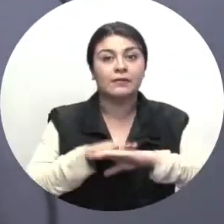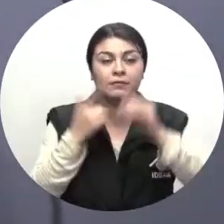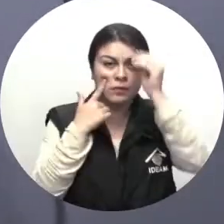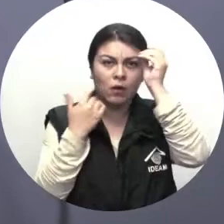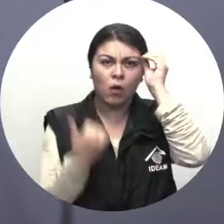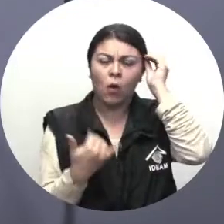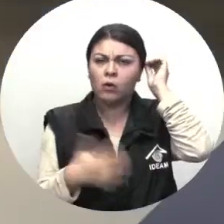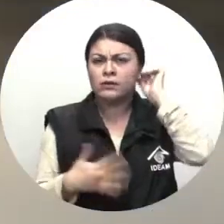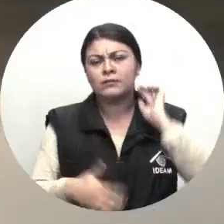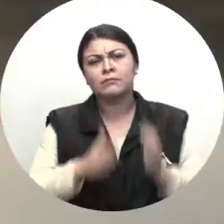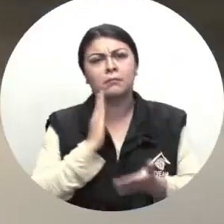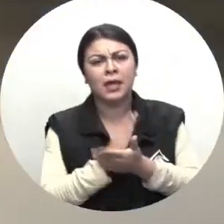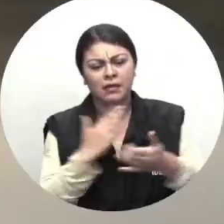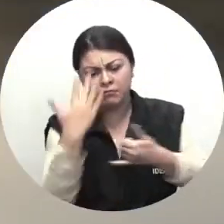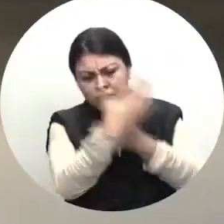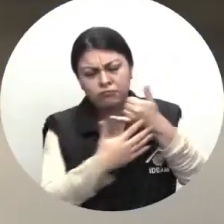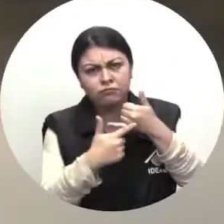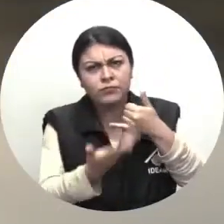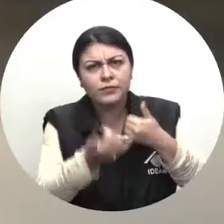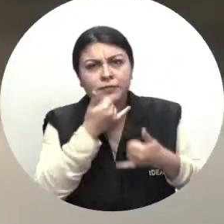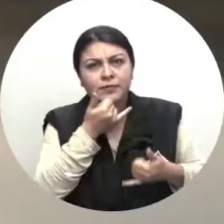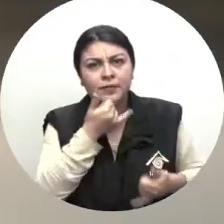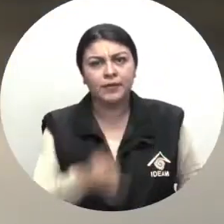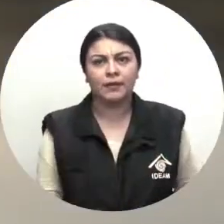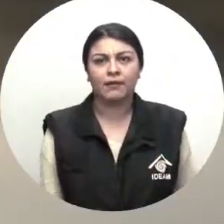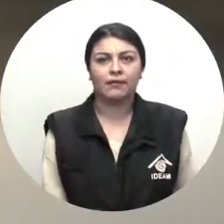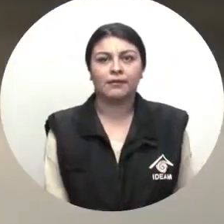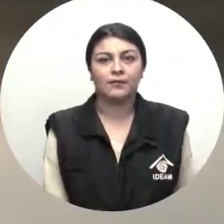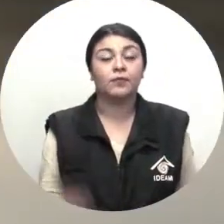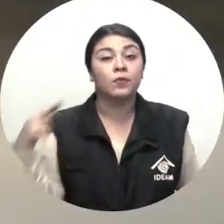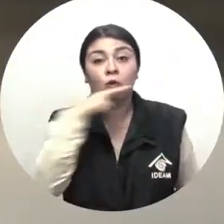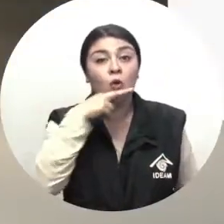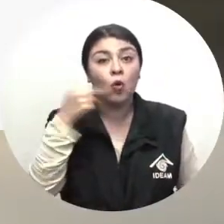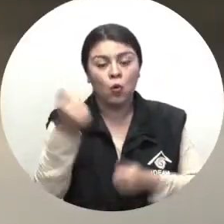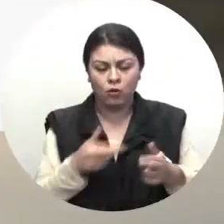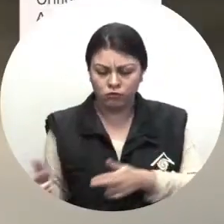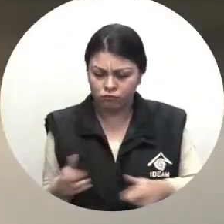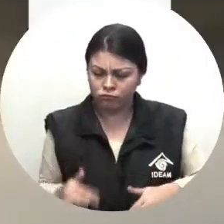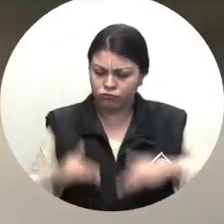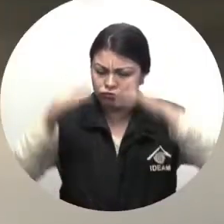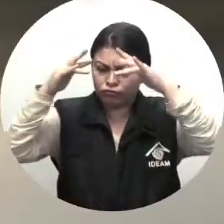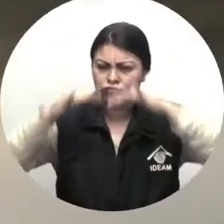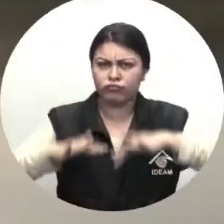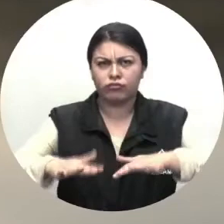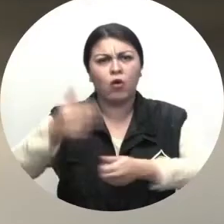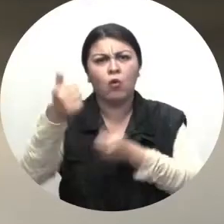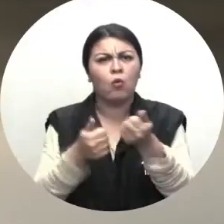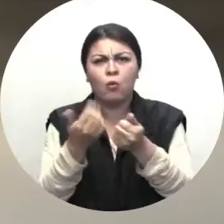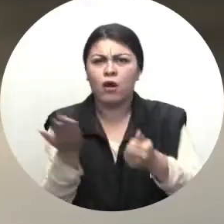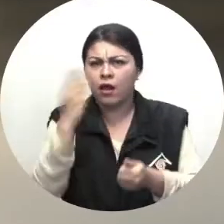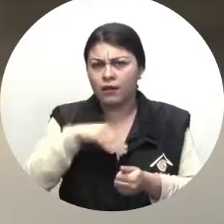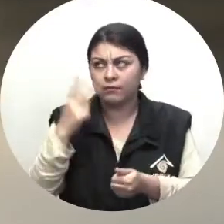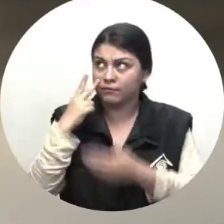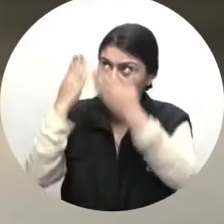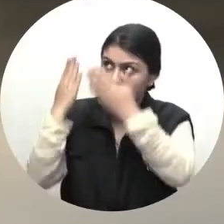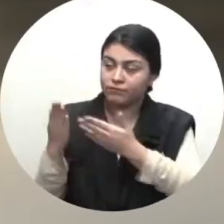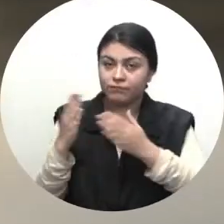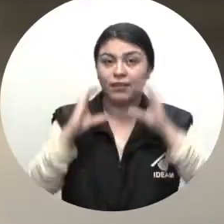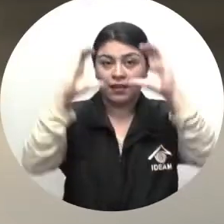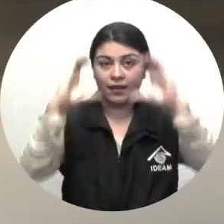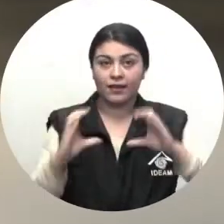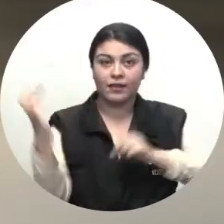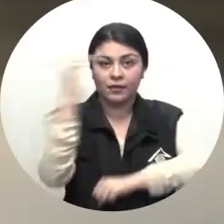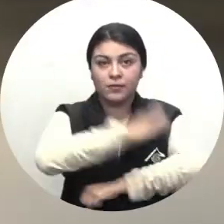Ahora, mucha atención a las principales alertas para hoy a nivel nacional. Alerta roja por crecientes registradas en los ríos Caquetá y